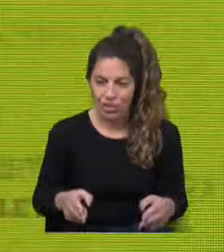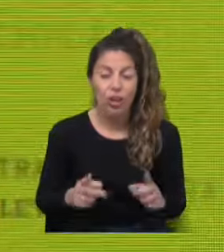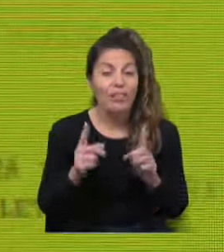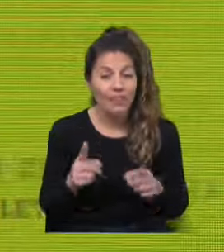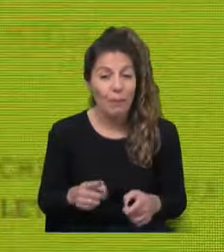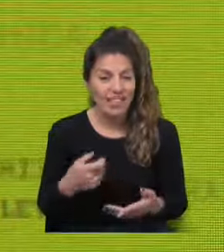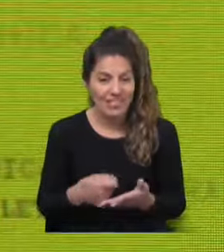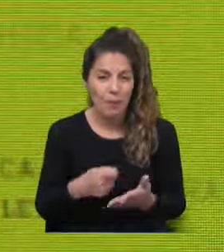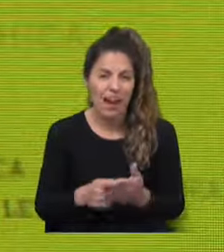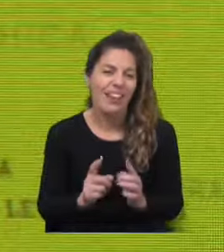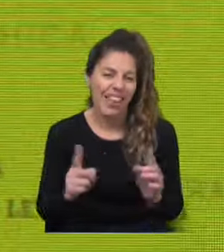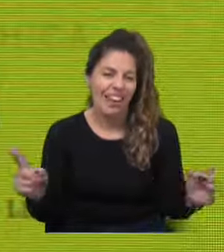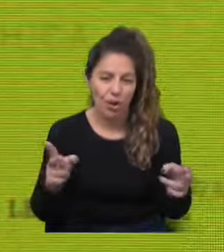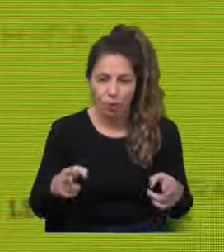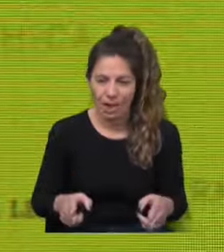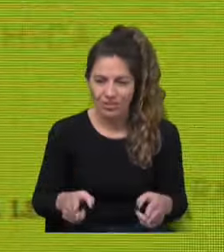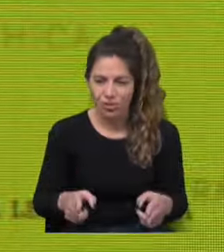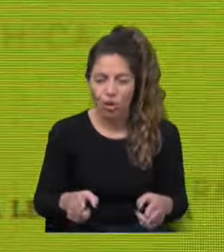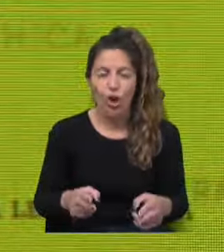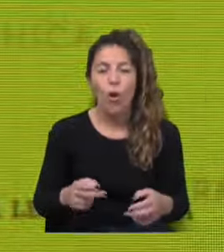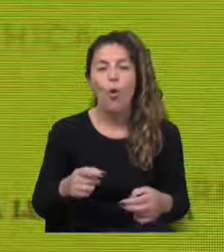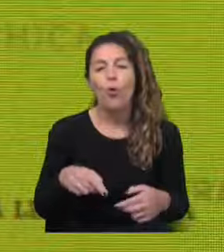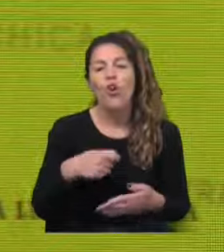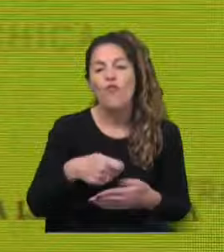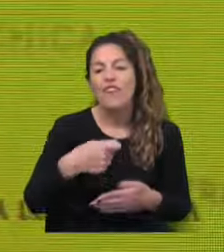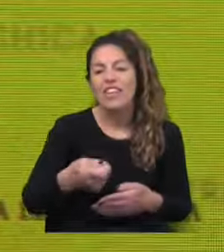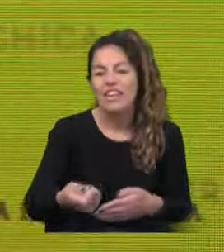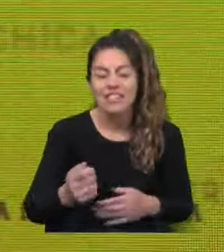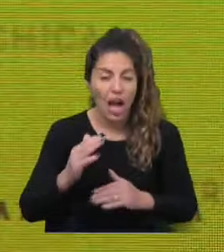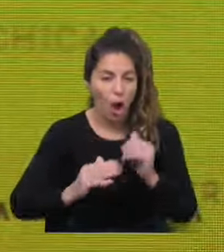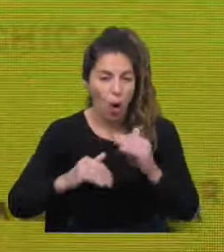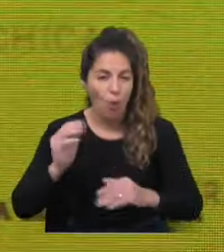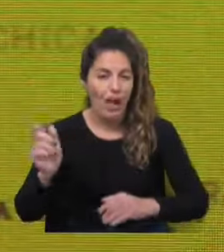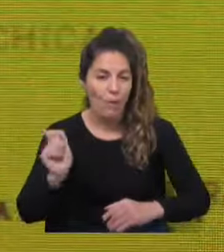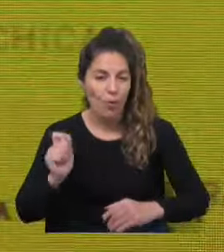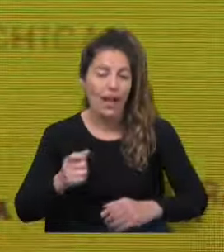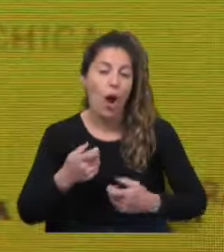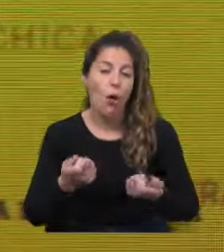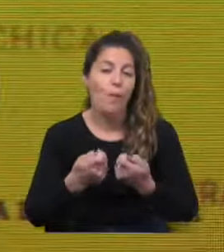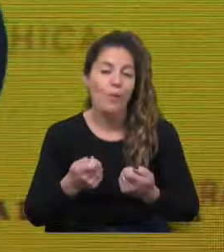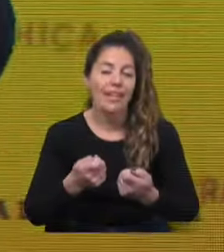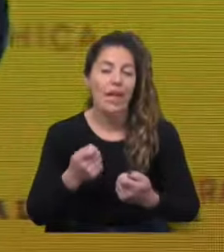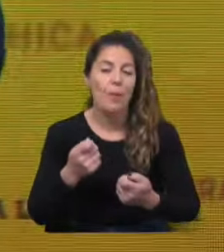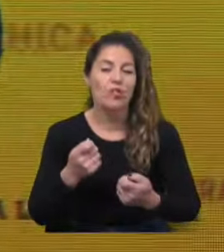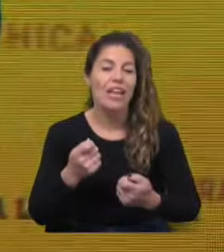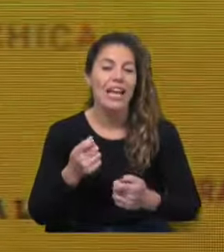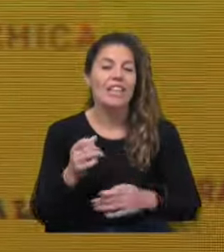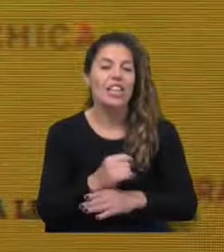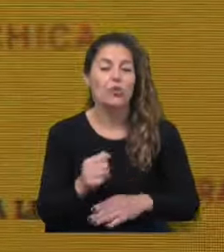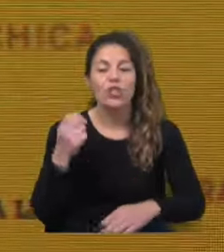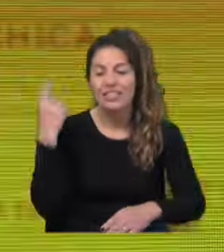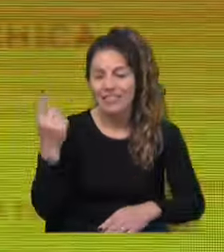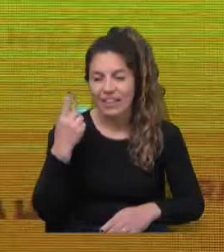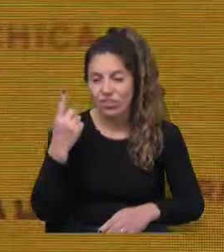se pagan en el largo plazo, porque uno financia obra pública con préstamos de organismos internacionales, con